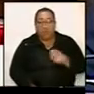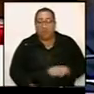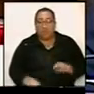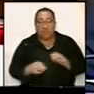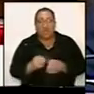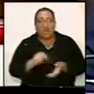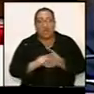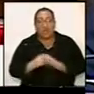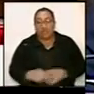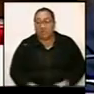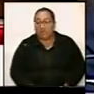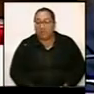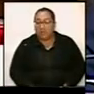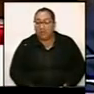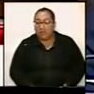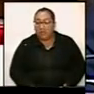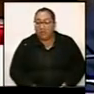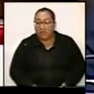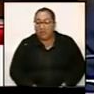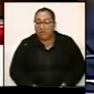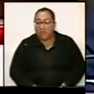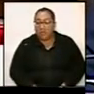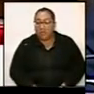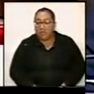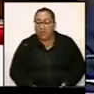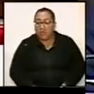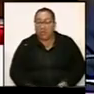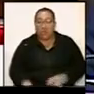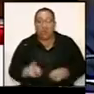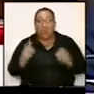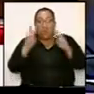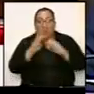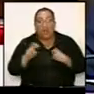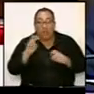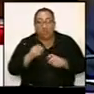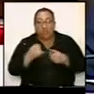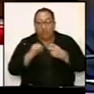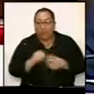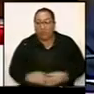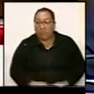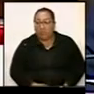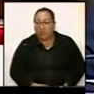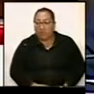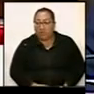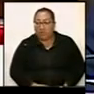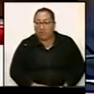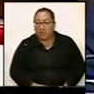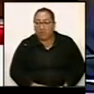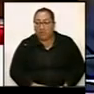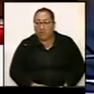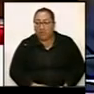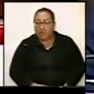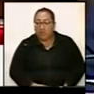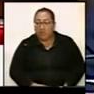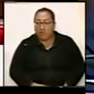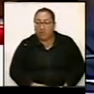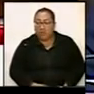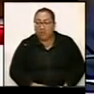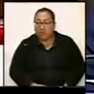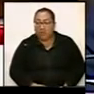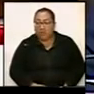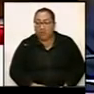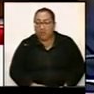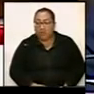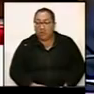qué significa eso? Significa hacer una evaluación y un diagnóstico. Y sobre todo de ver lo que estuvo mal